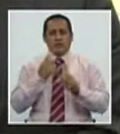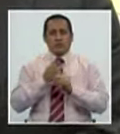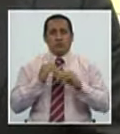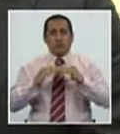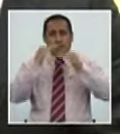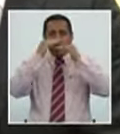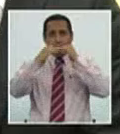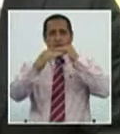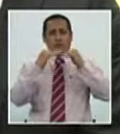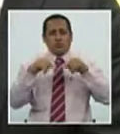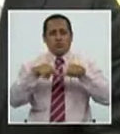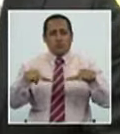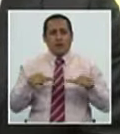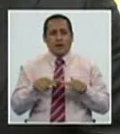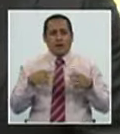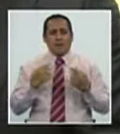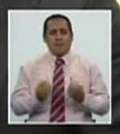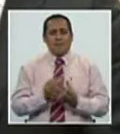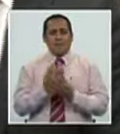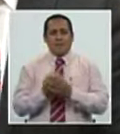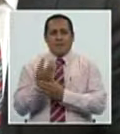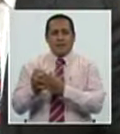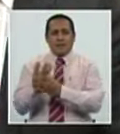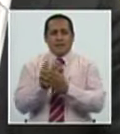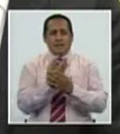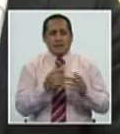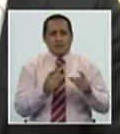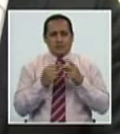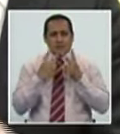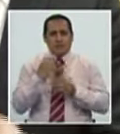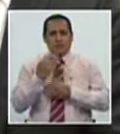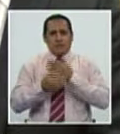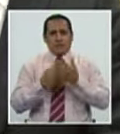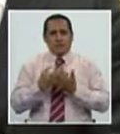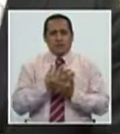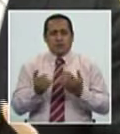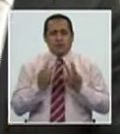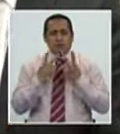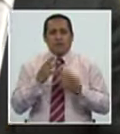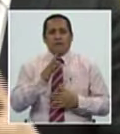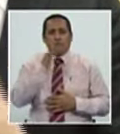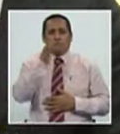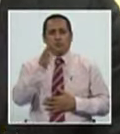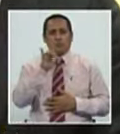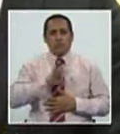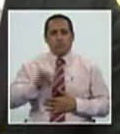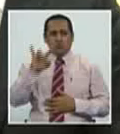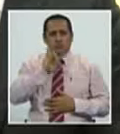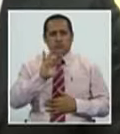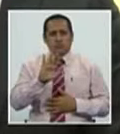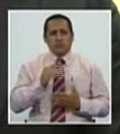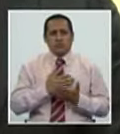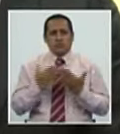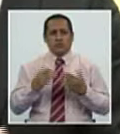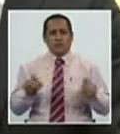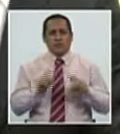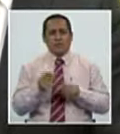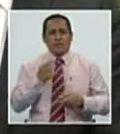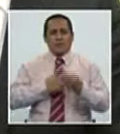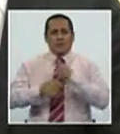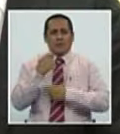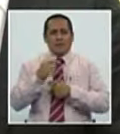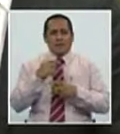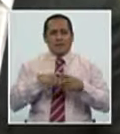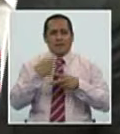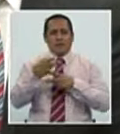casa su propio jardín hidropónico y están ya desarrollando cosas que pues, pueden servir para el uso de suyo, pero también para